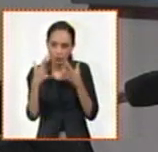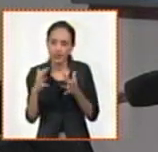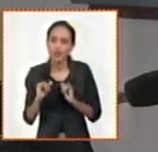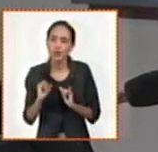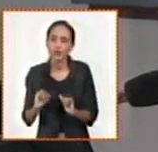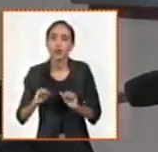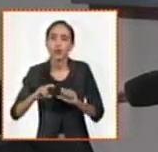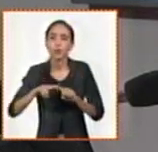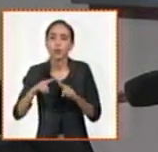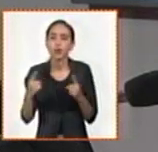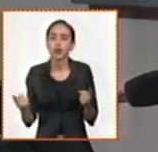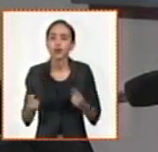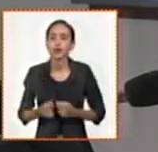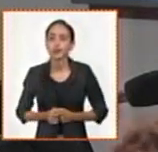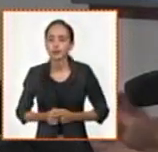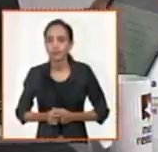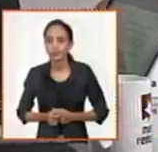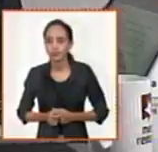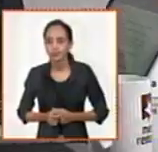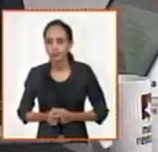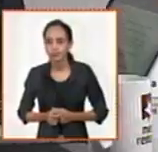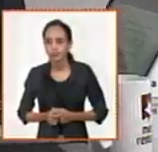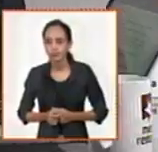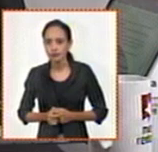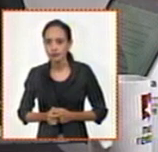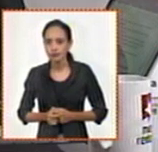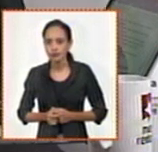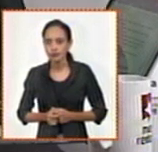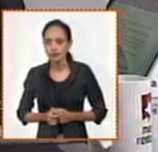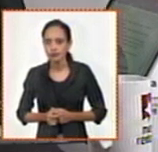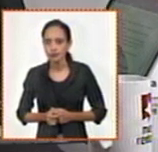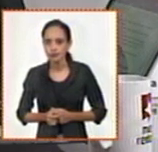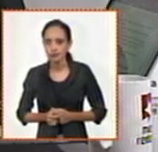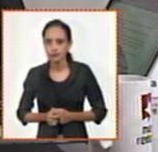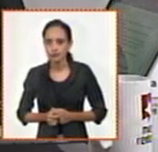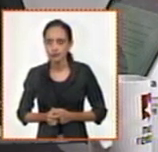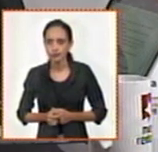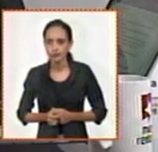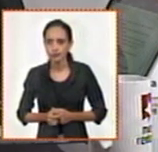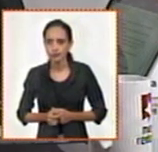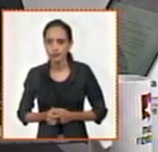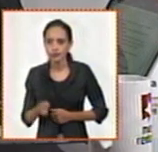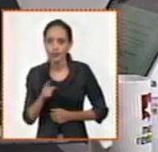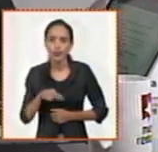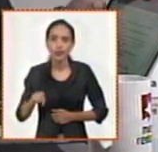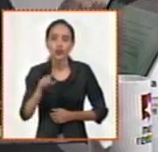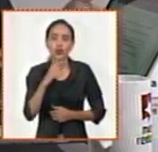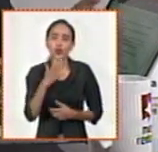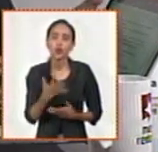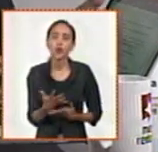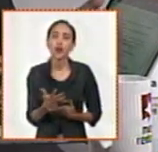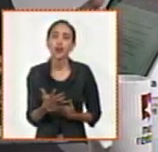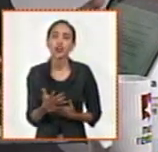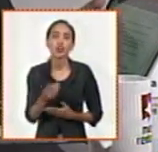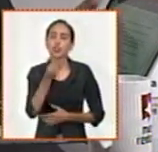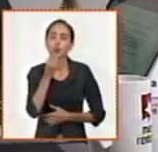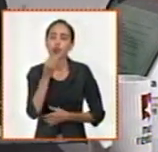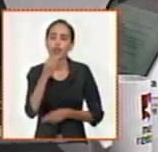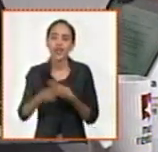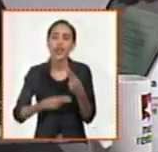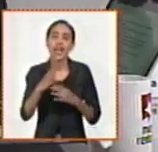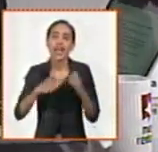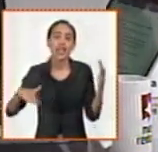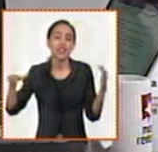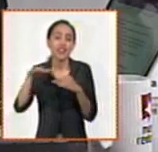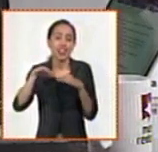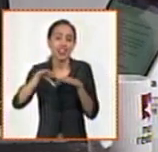¿Y por qué? Es insustentable a nivel de una transnacionalización, pero es sustentable a